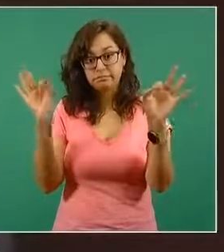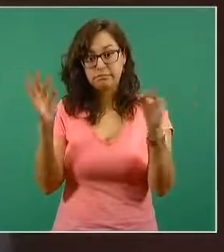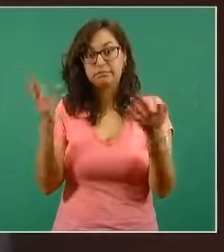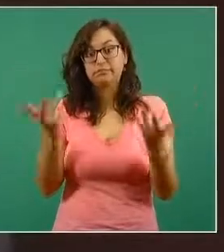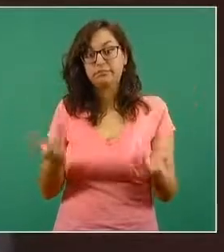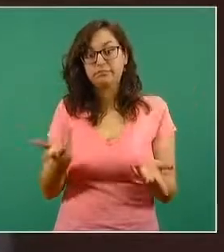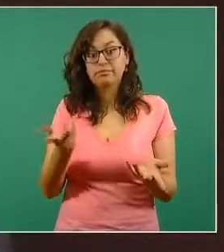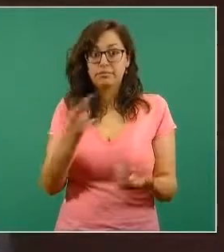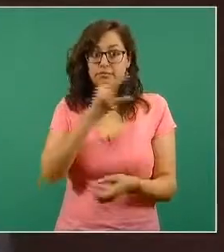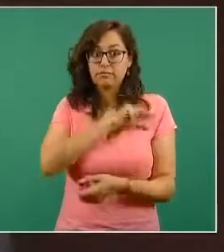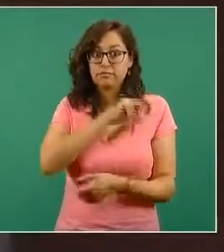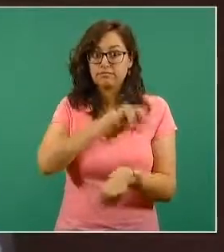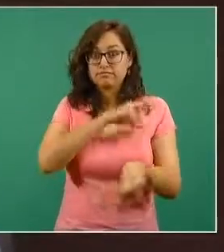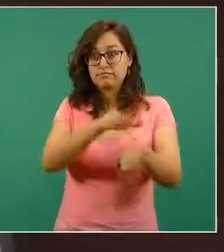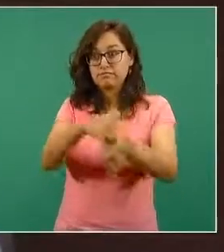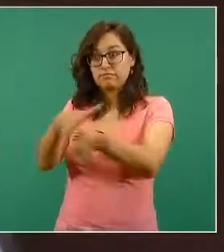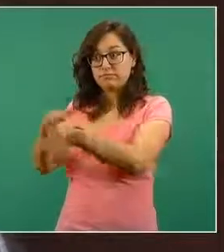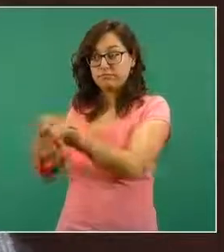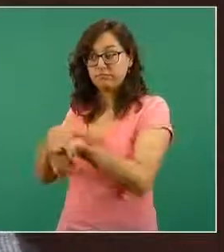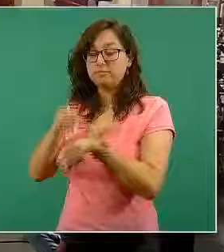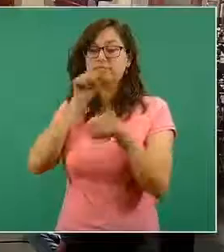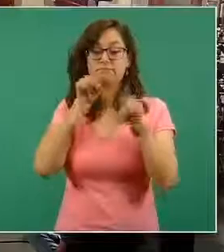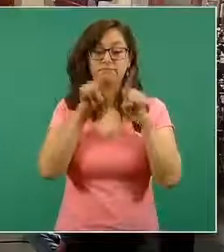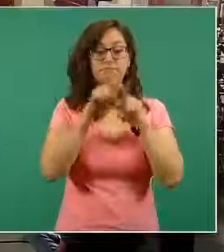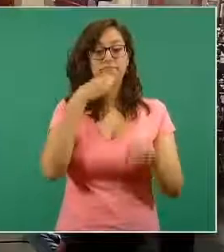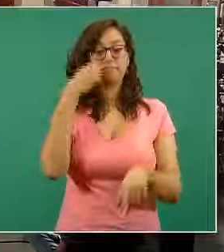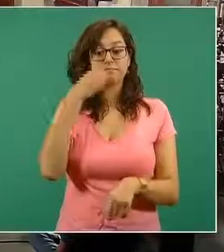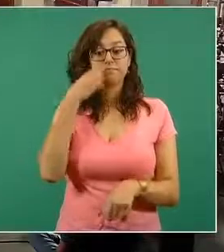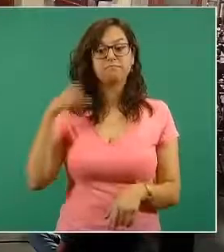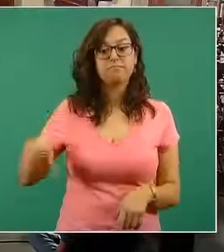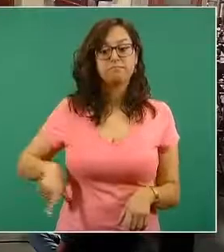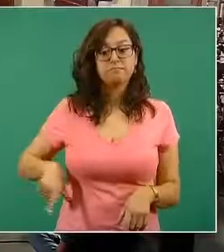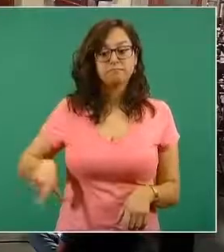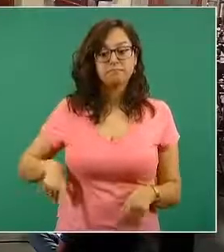ámbito privado como en el ámbito público.